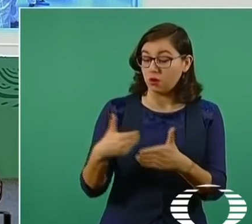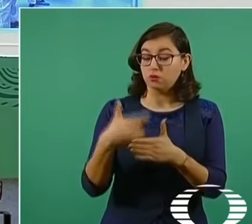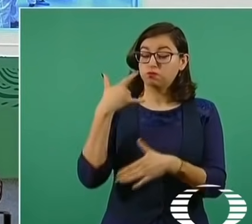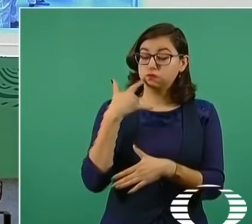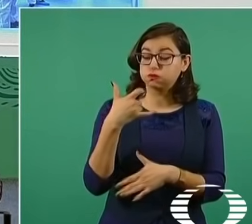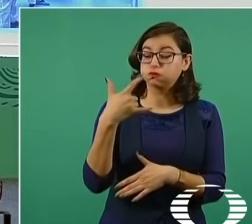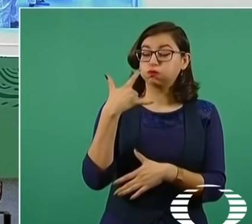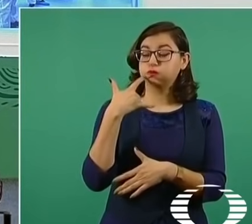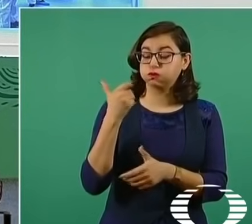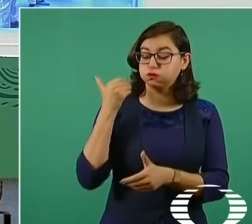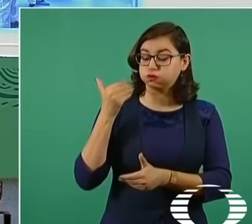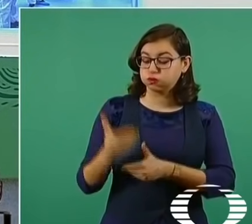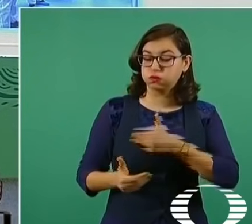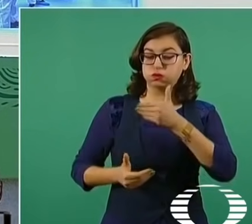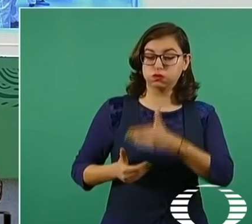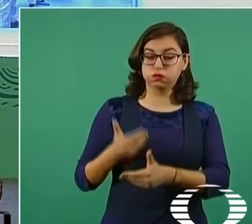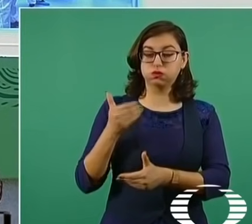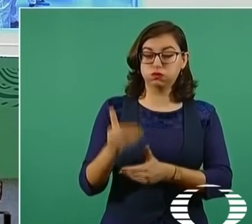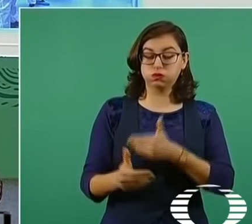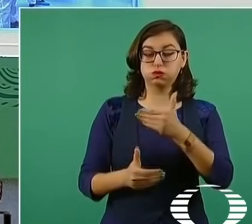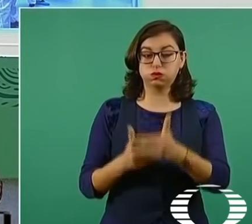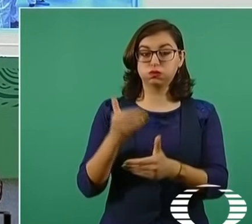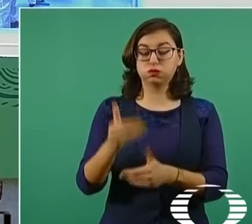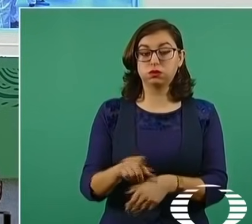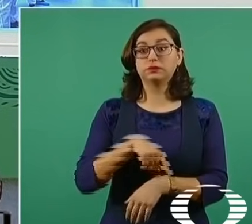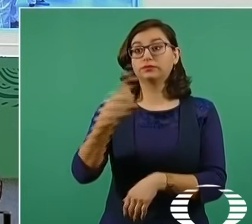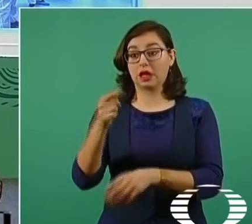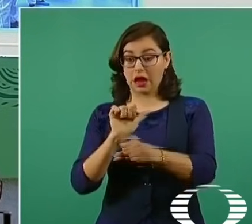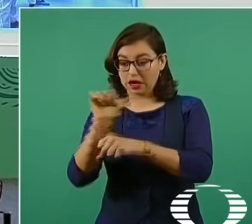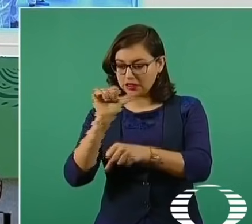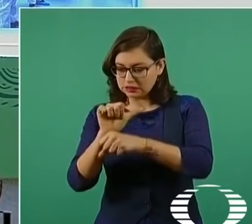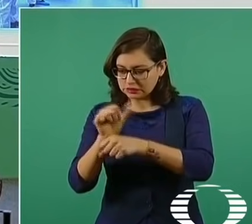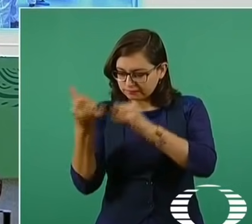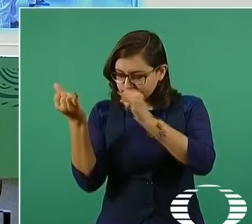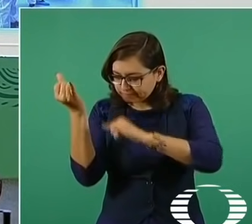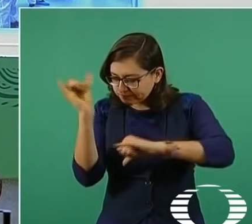azaroso proceso que implica que en Argentina se produjo la